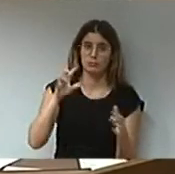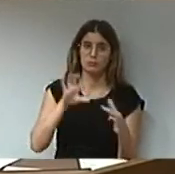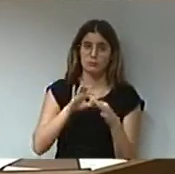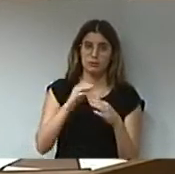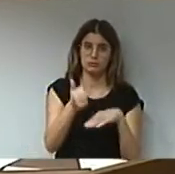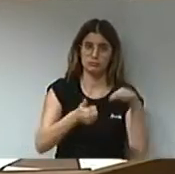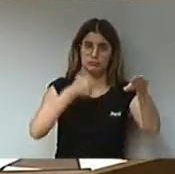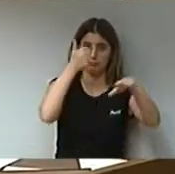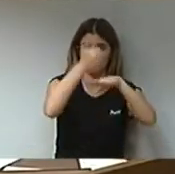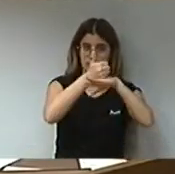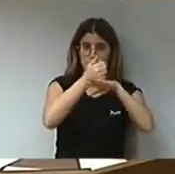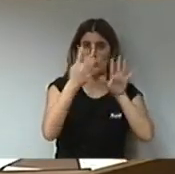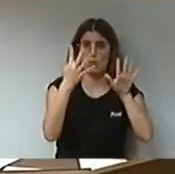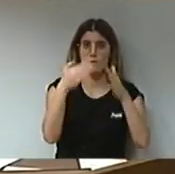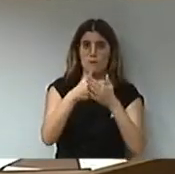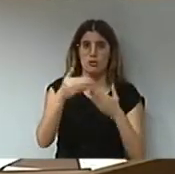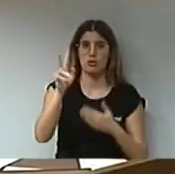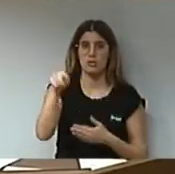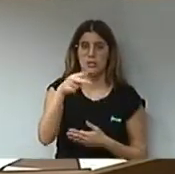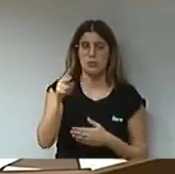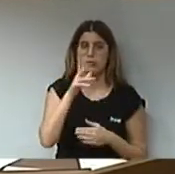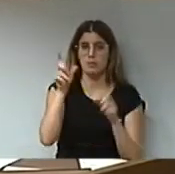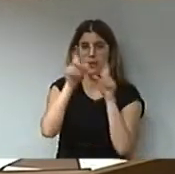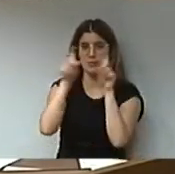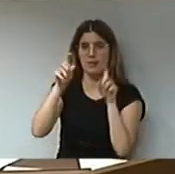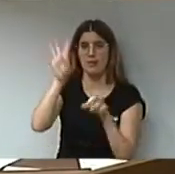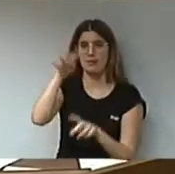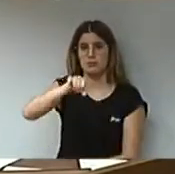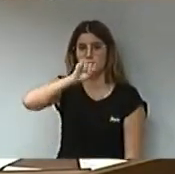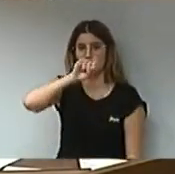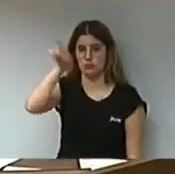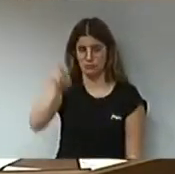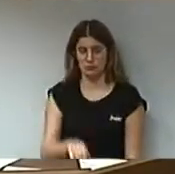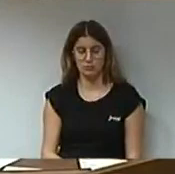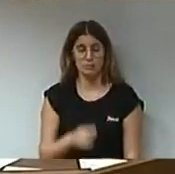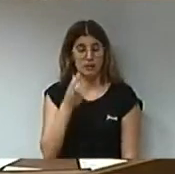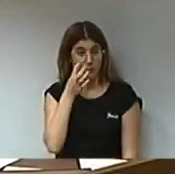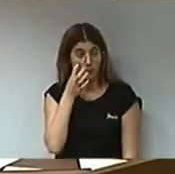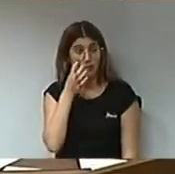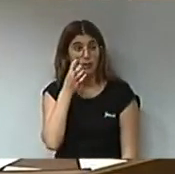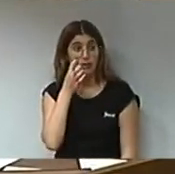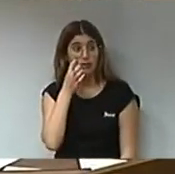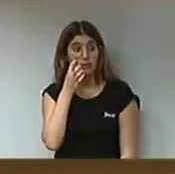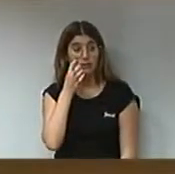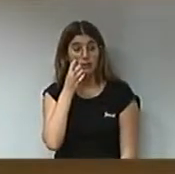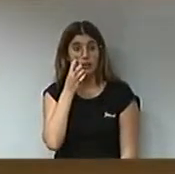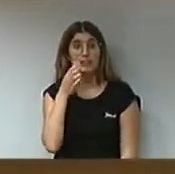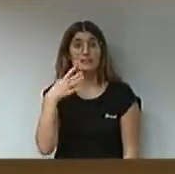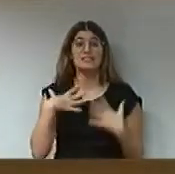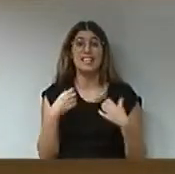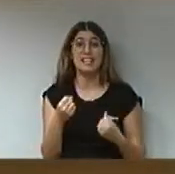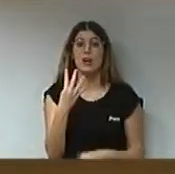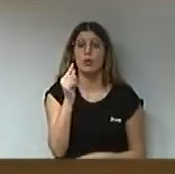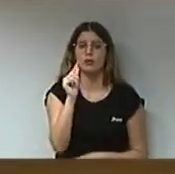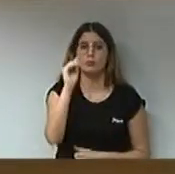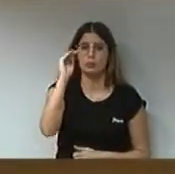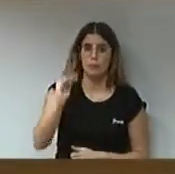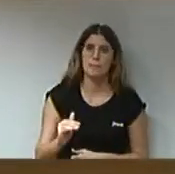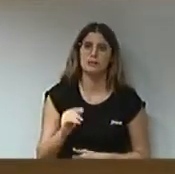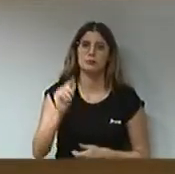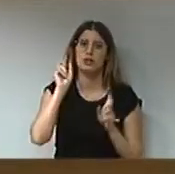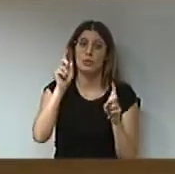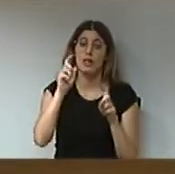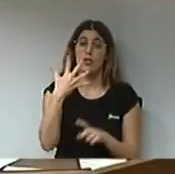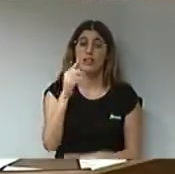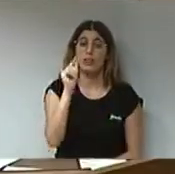públicas y a 9 millones de euros para entidades catalanistas. Pero, en cambio, el peso en sanidad ha perdido 4 puntos, el peso en educación